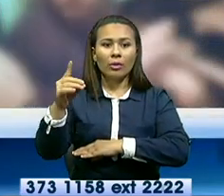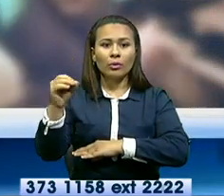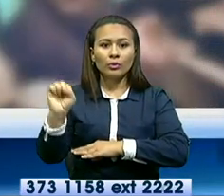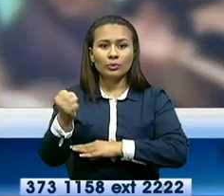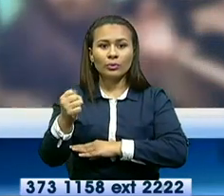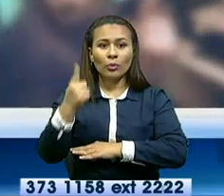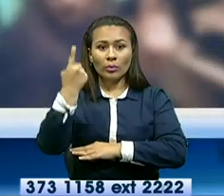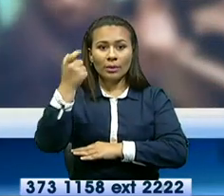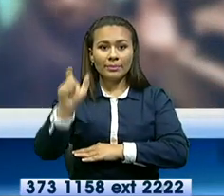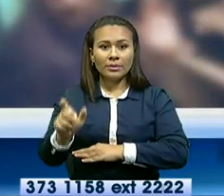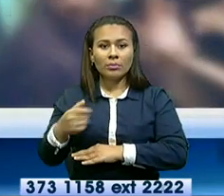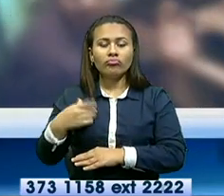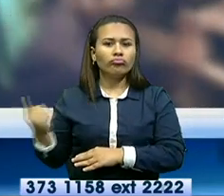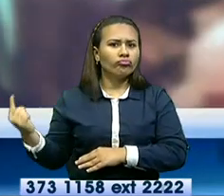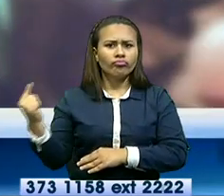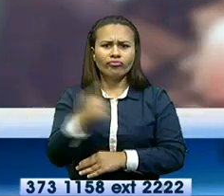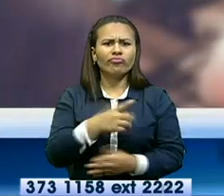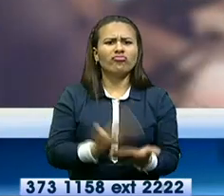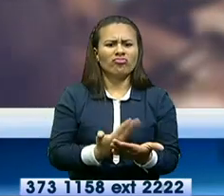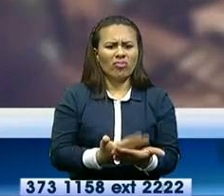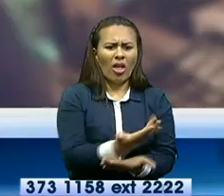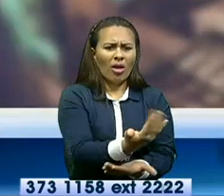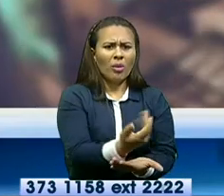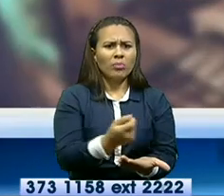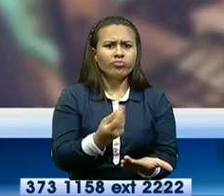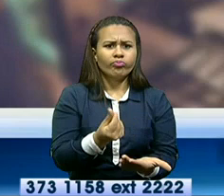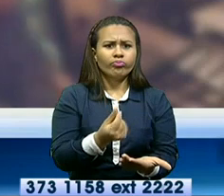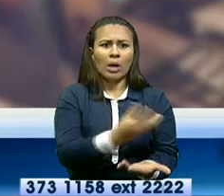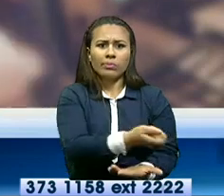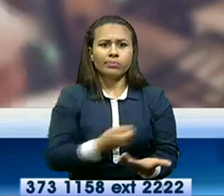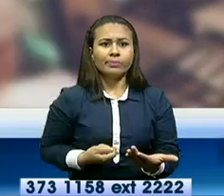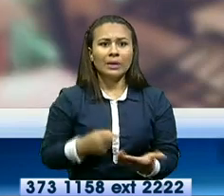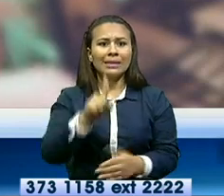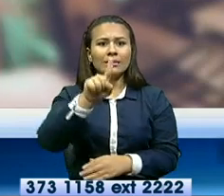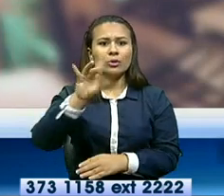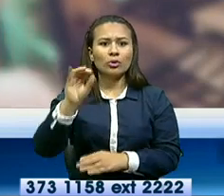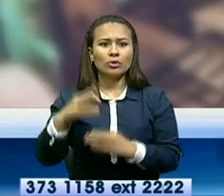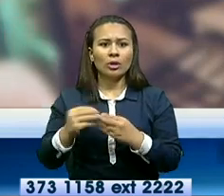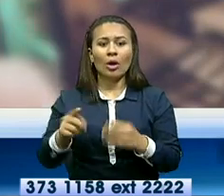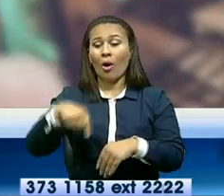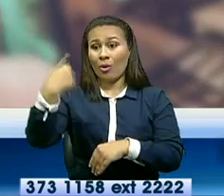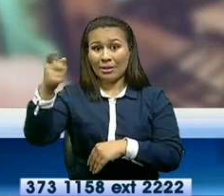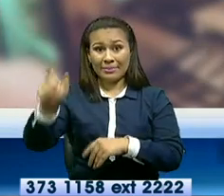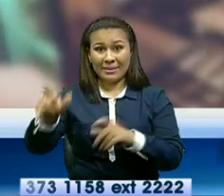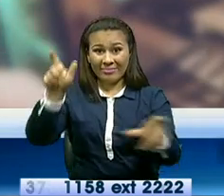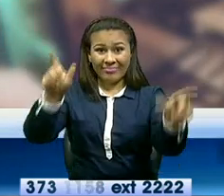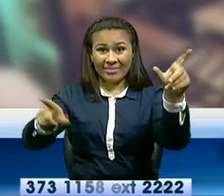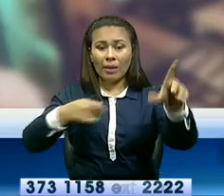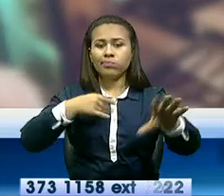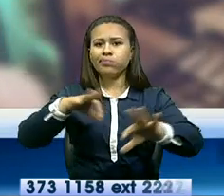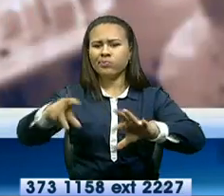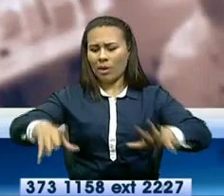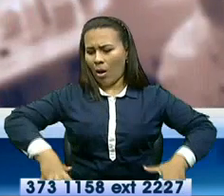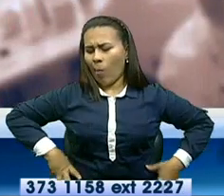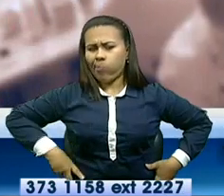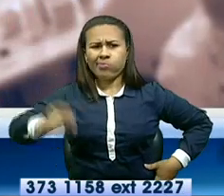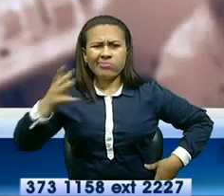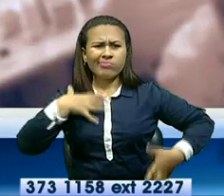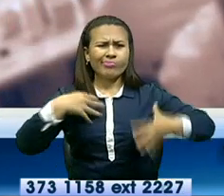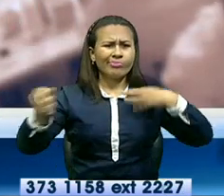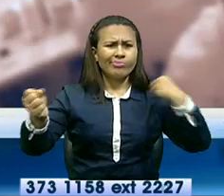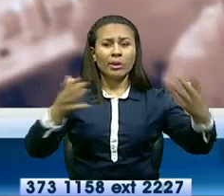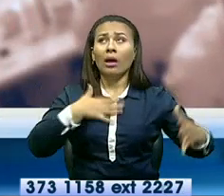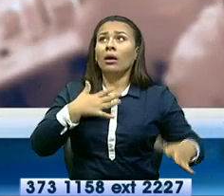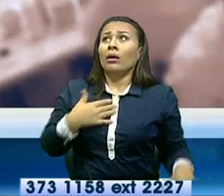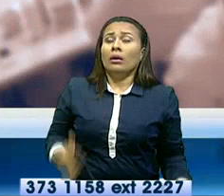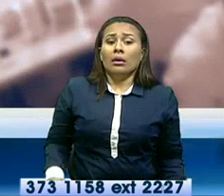caja, obliga al encargado a abrir y se apodera de $180. Los otros empiezan a desvalijar a los clientes, quienes ante la amenaza